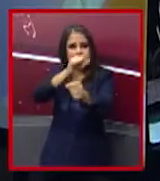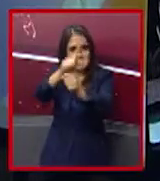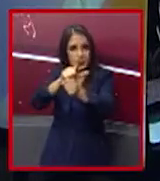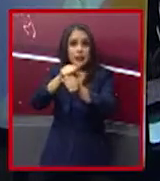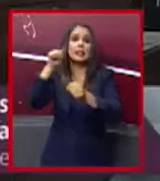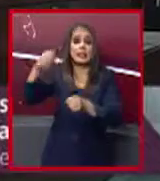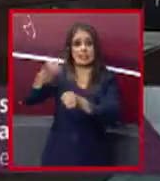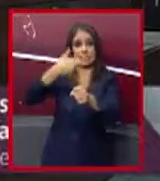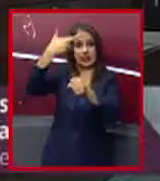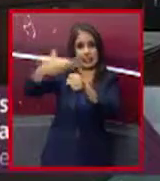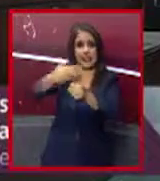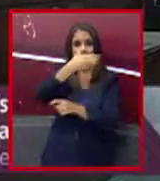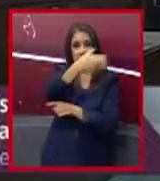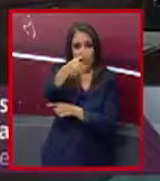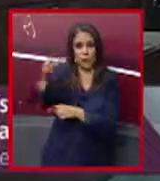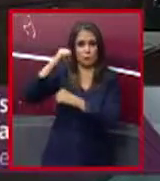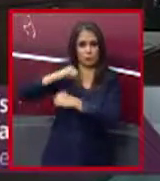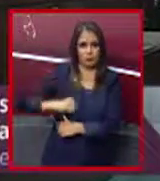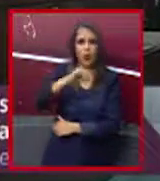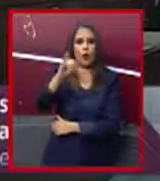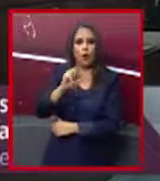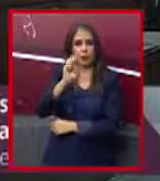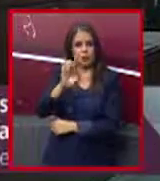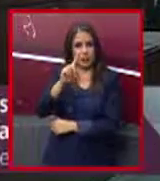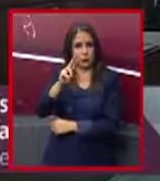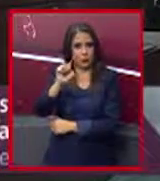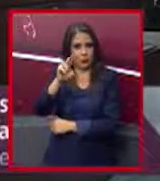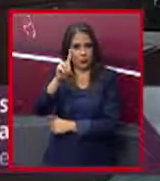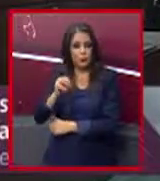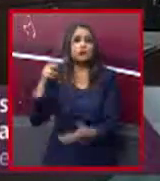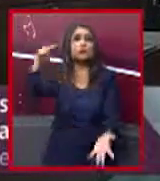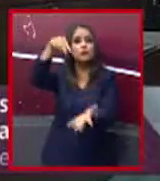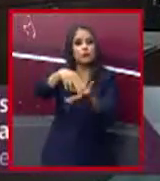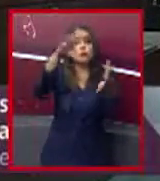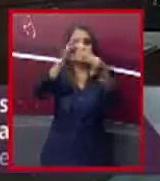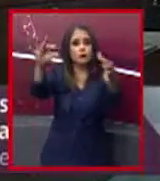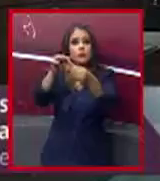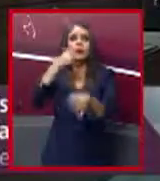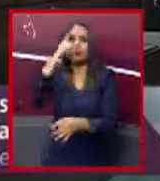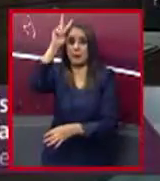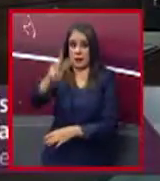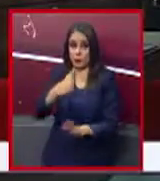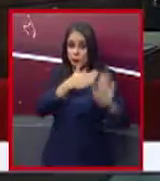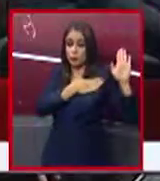Calzada y Rovirosa, quien después de rendir protesta de decir verdad, informó el estado que guarda el ramo.